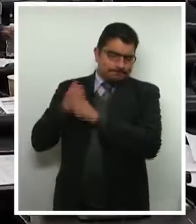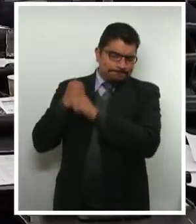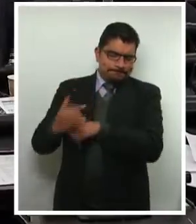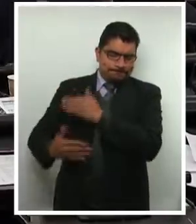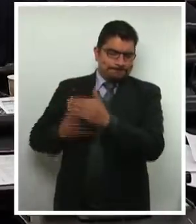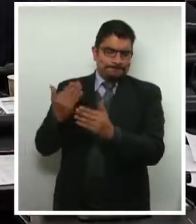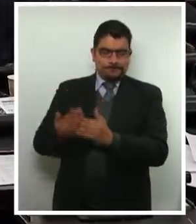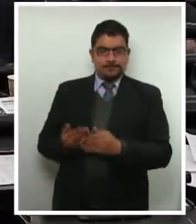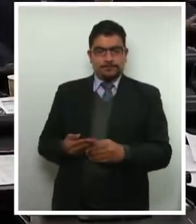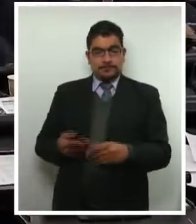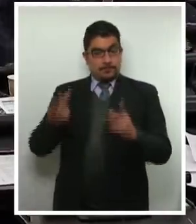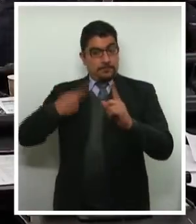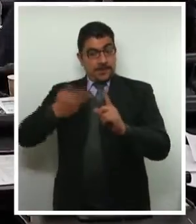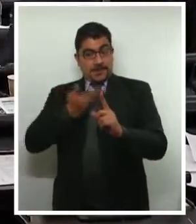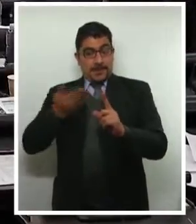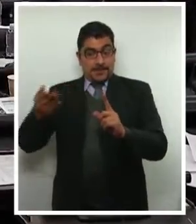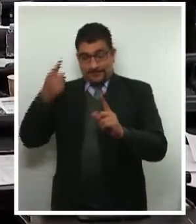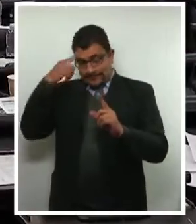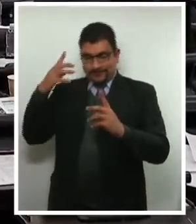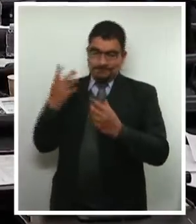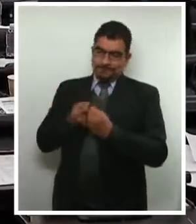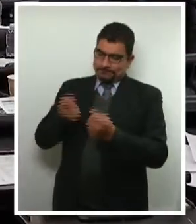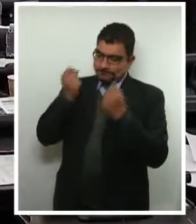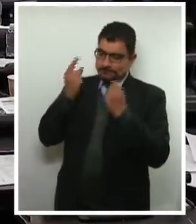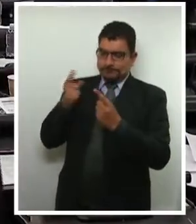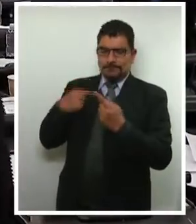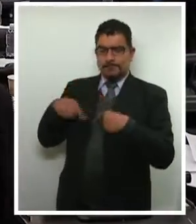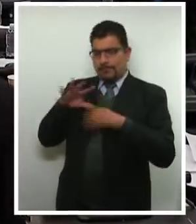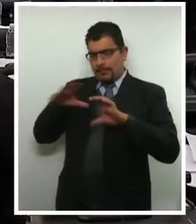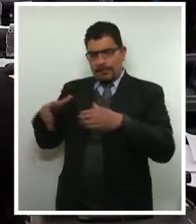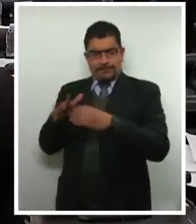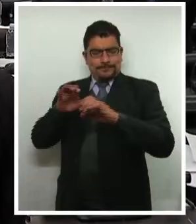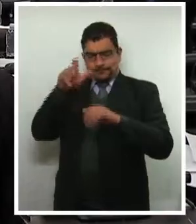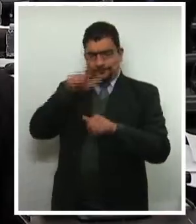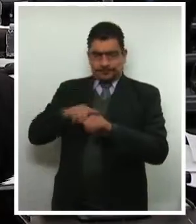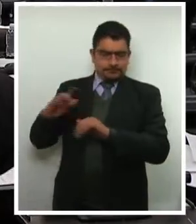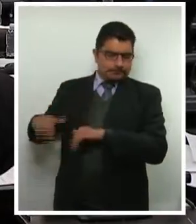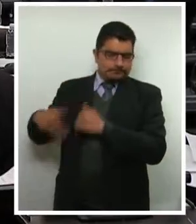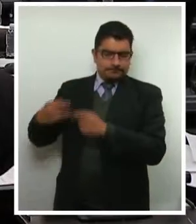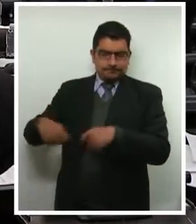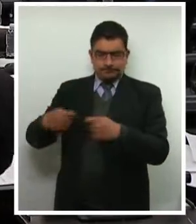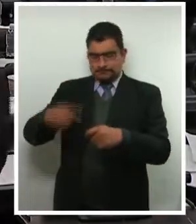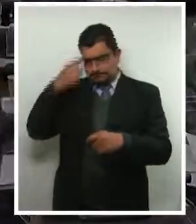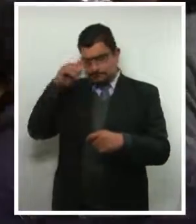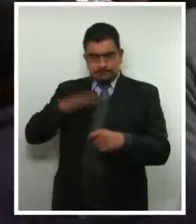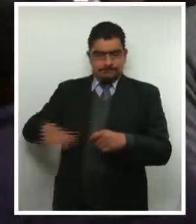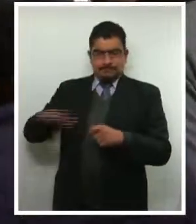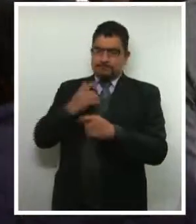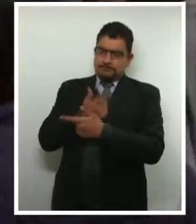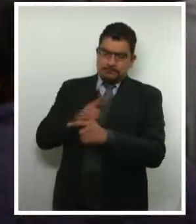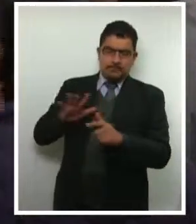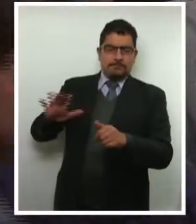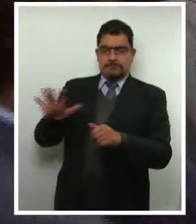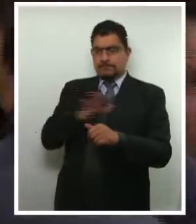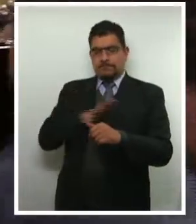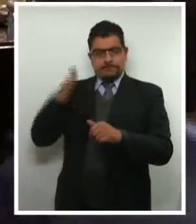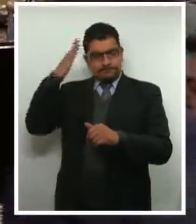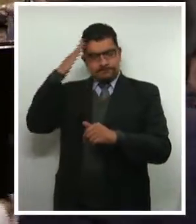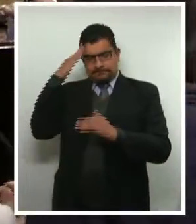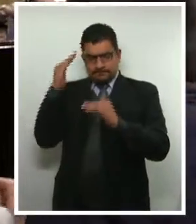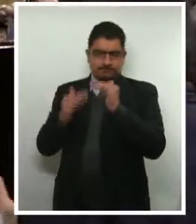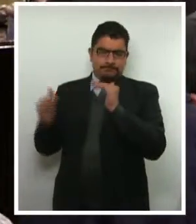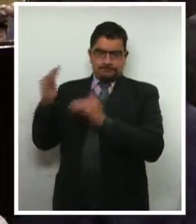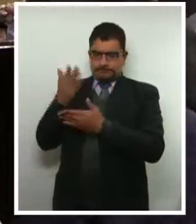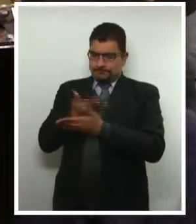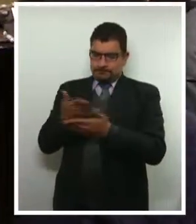a los creadores de sus espacios y culturas, a los precursores de su autonomía y soberanía popular, a